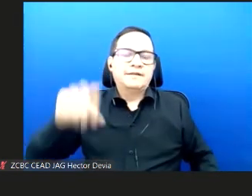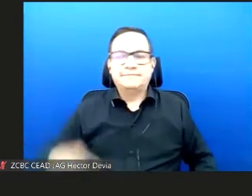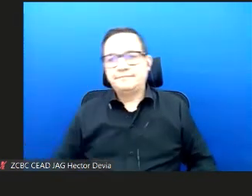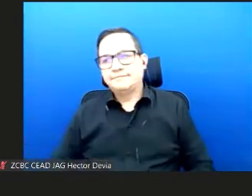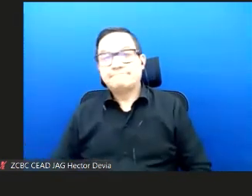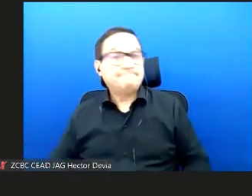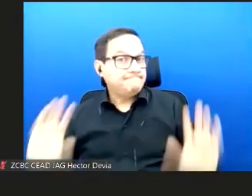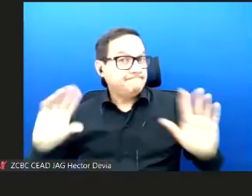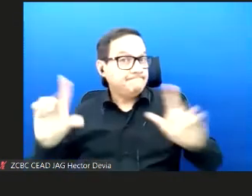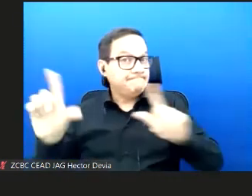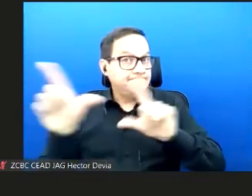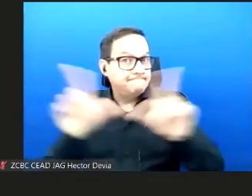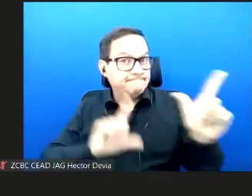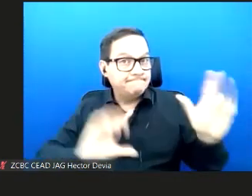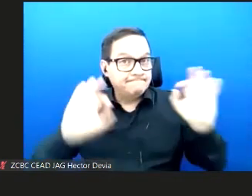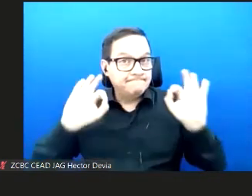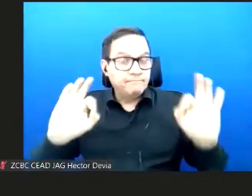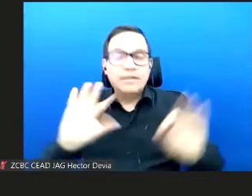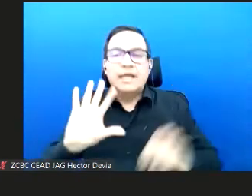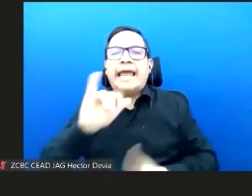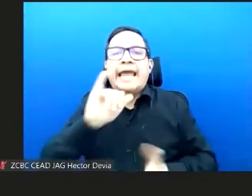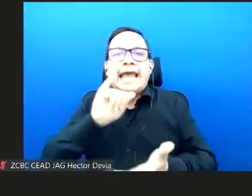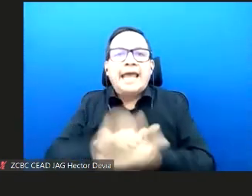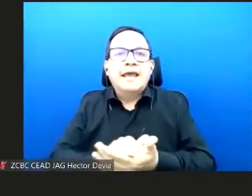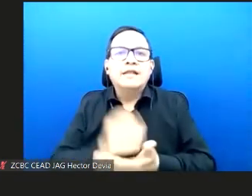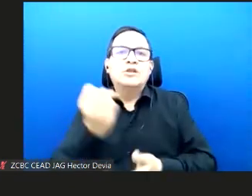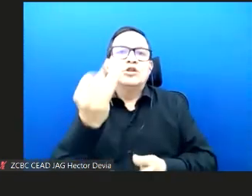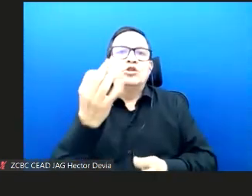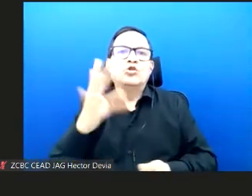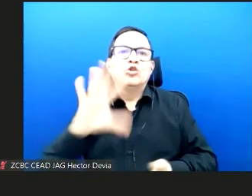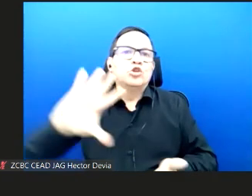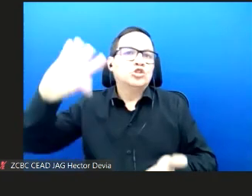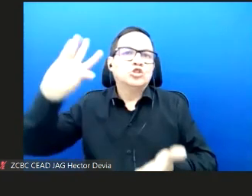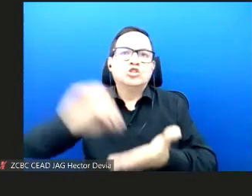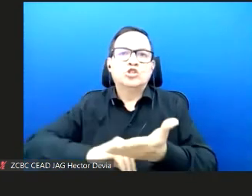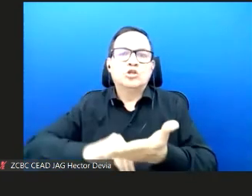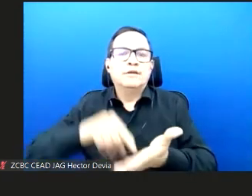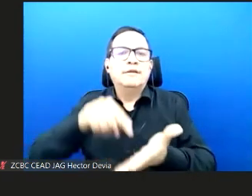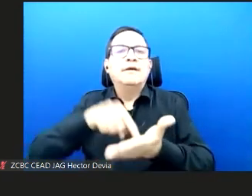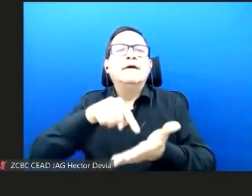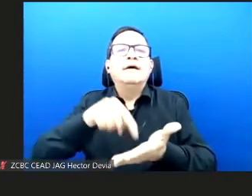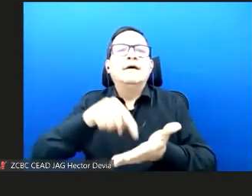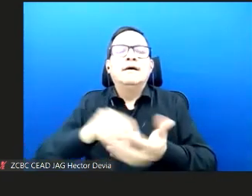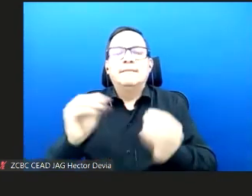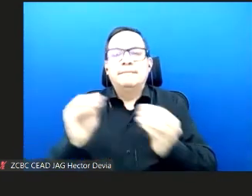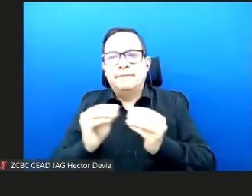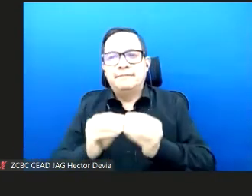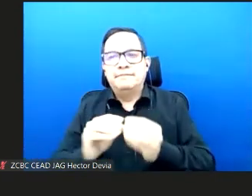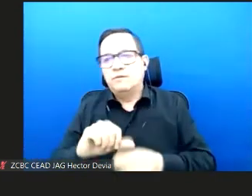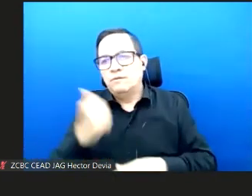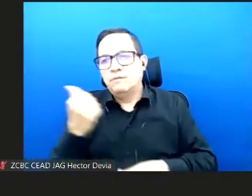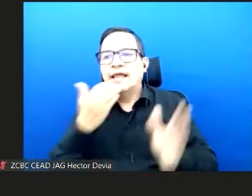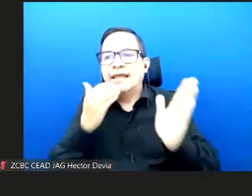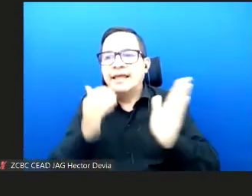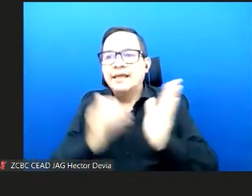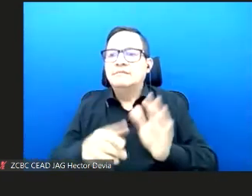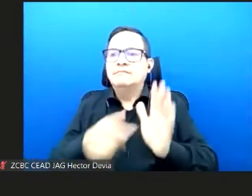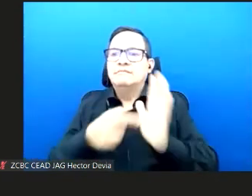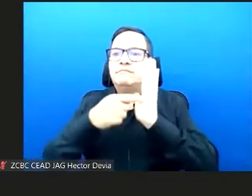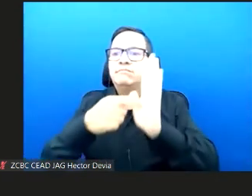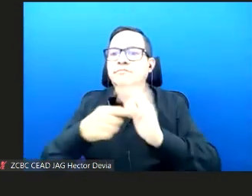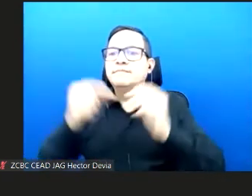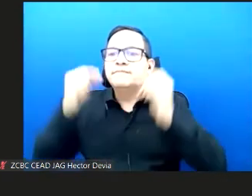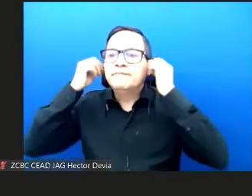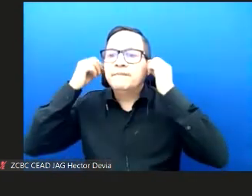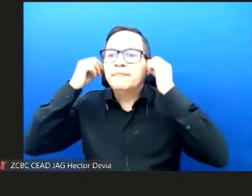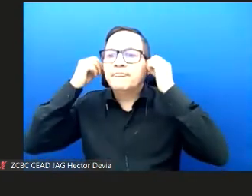¿Listo? Ese sería el número total. Vamos con nuestra siguiente operación, más bien con nuestro siguiente ejercicio. El ejemplo